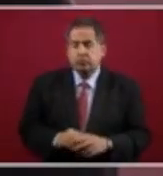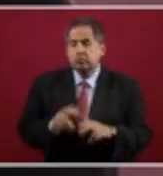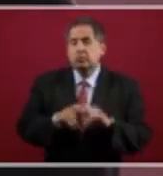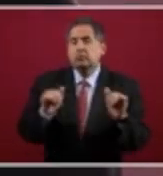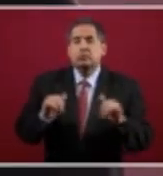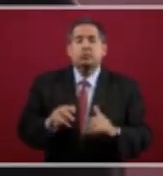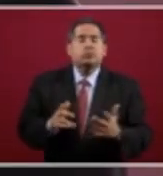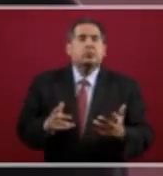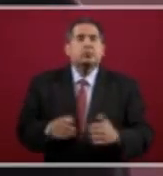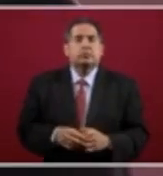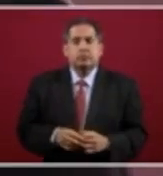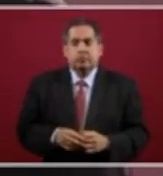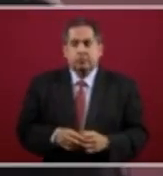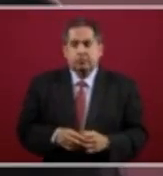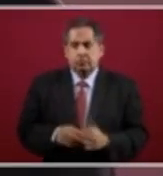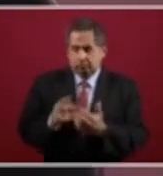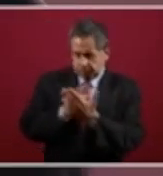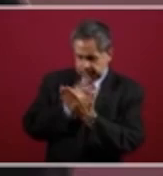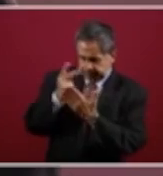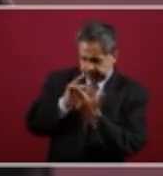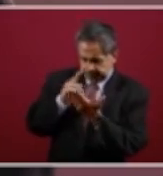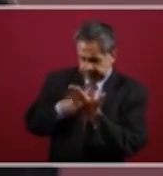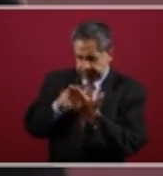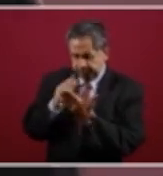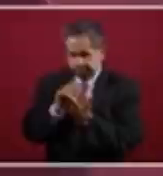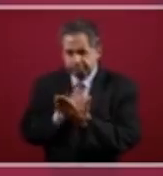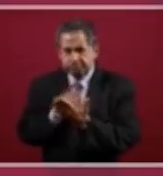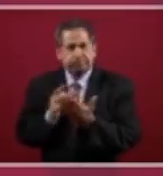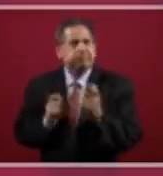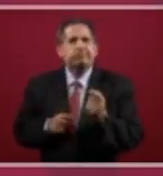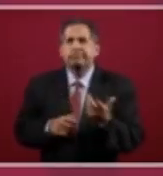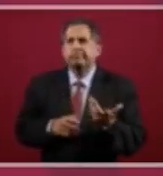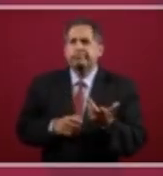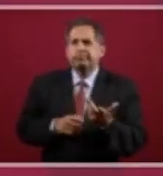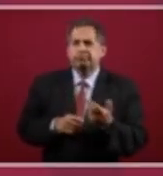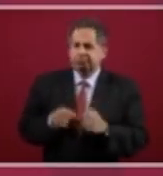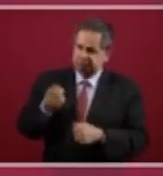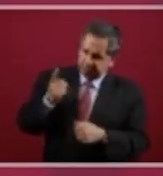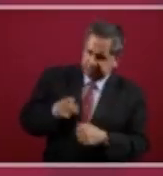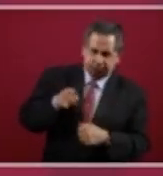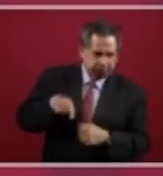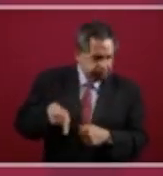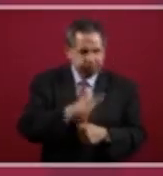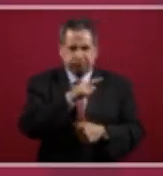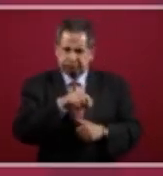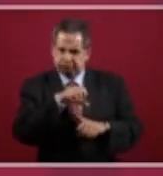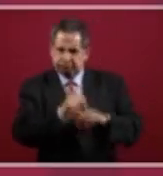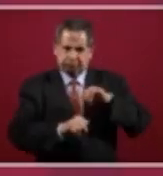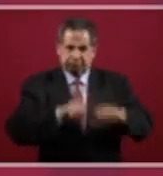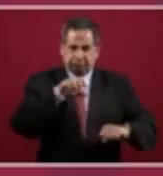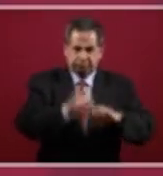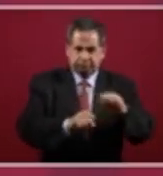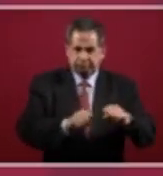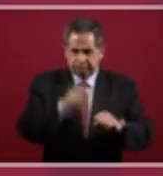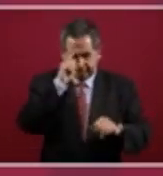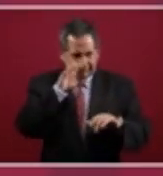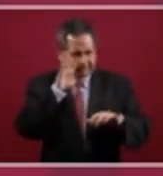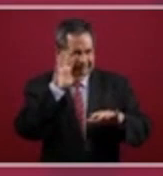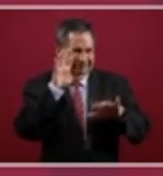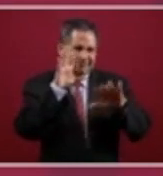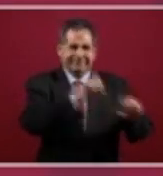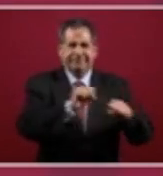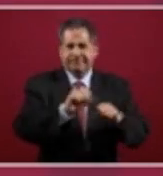ningún programa, ningún operativo, no hay razias,